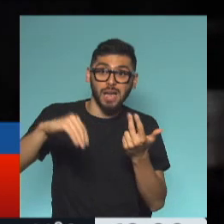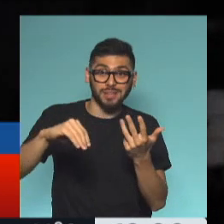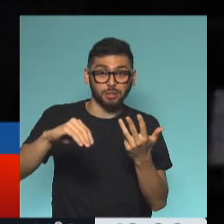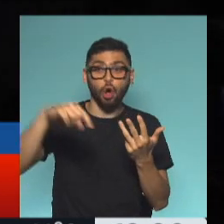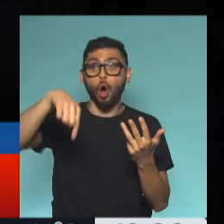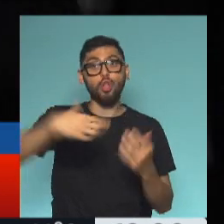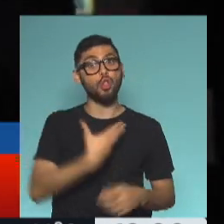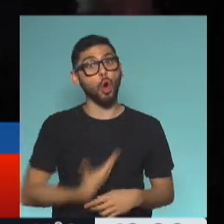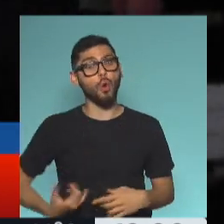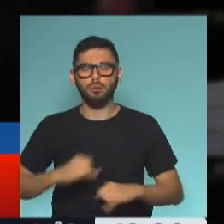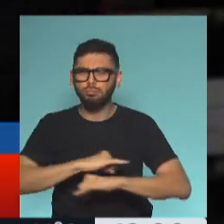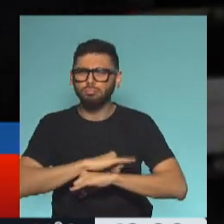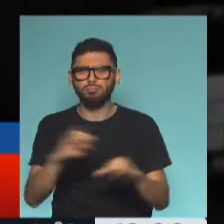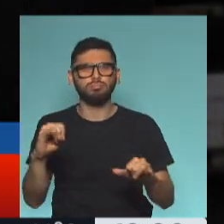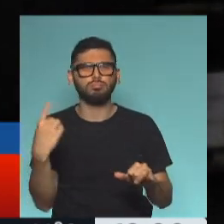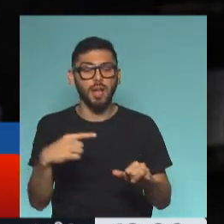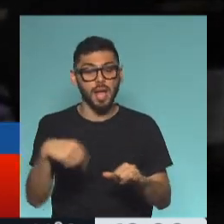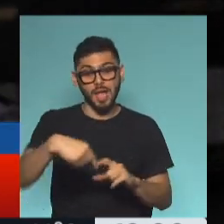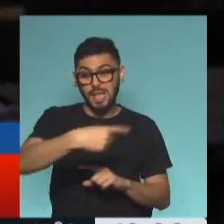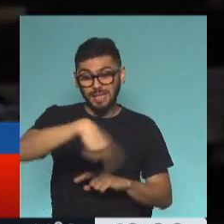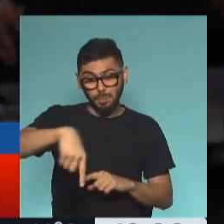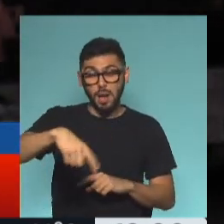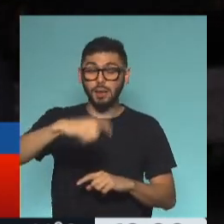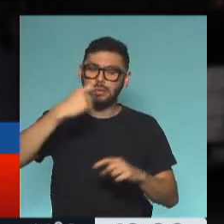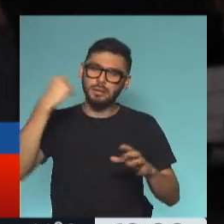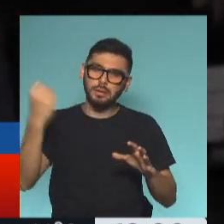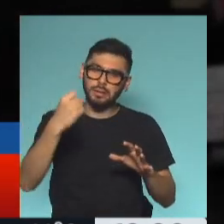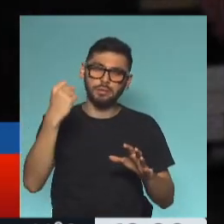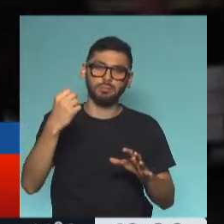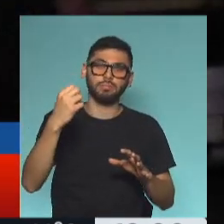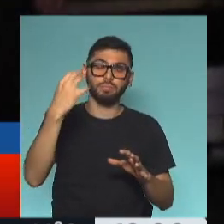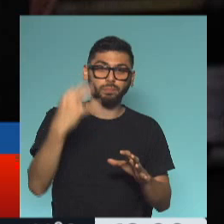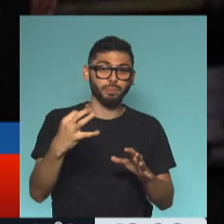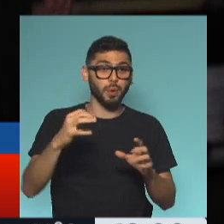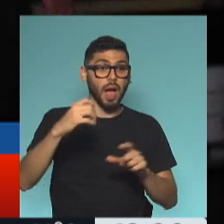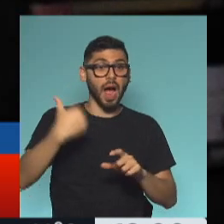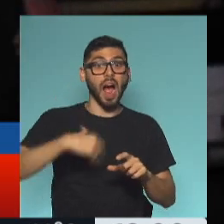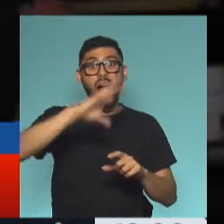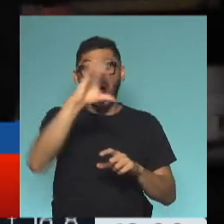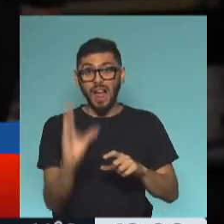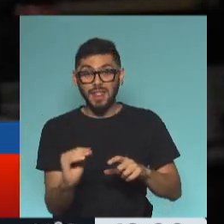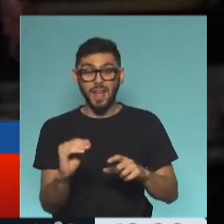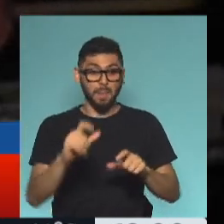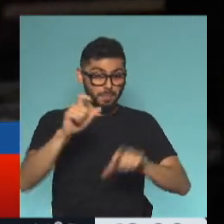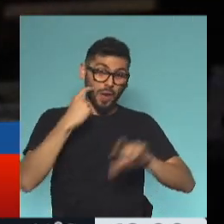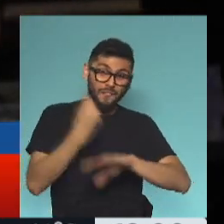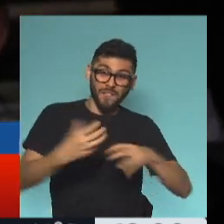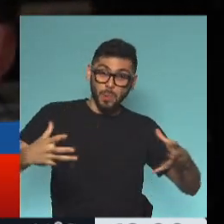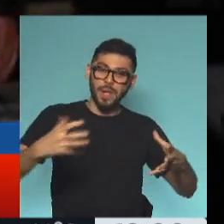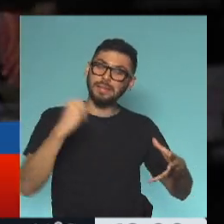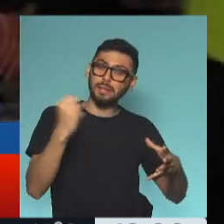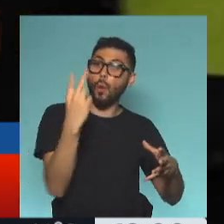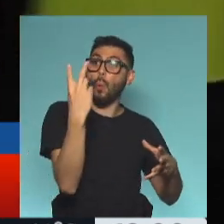el gobierno que esta semana se espera alcanzar el 20% de la población argentina vacunada con una dosis. Esto dicho